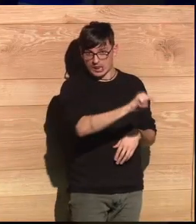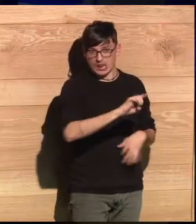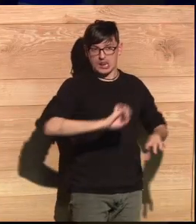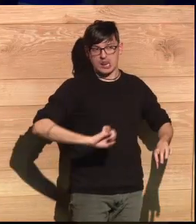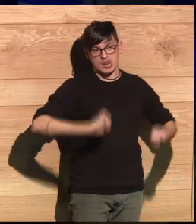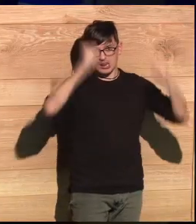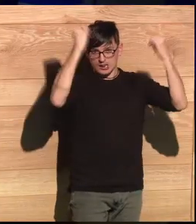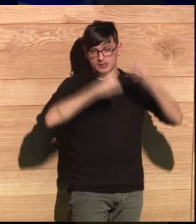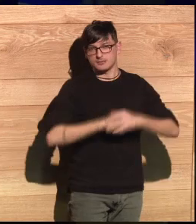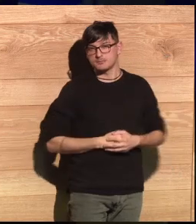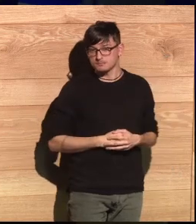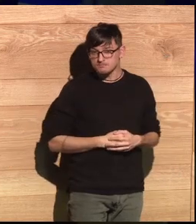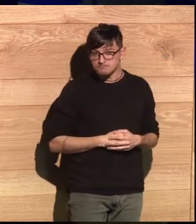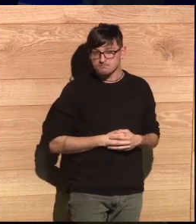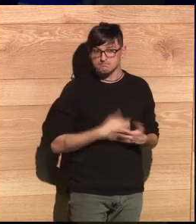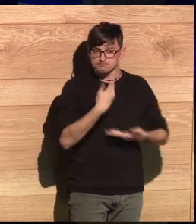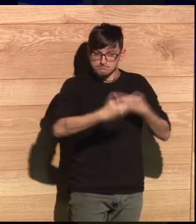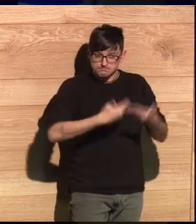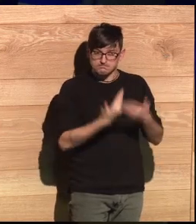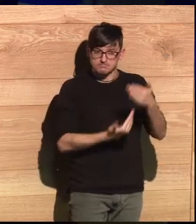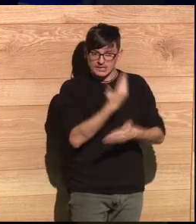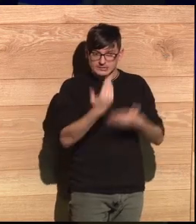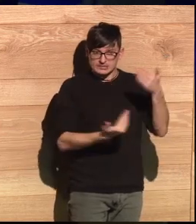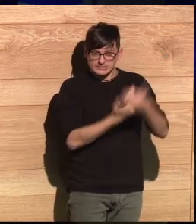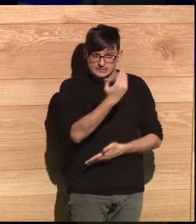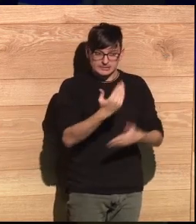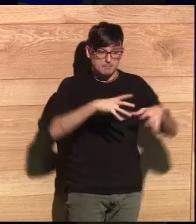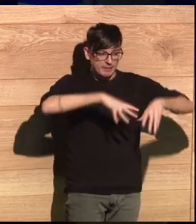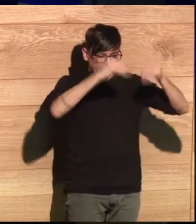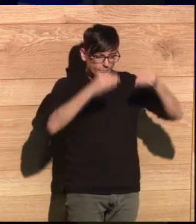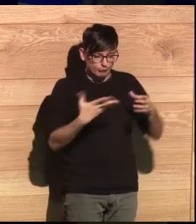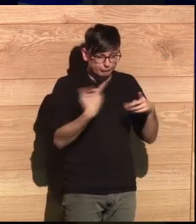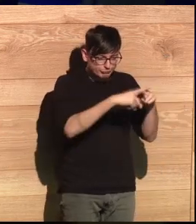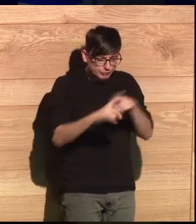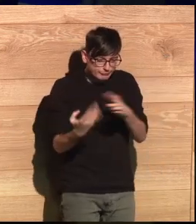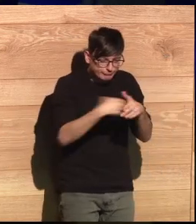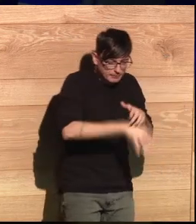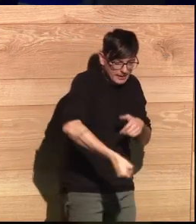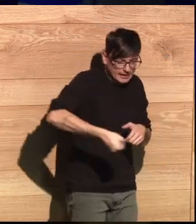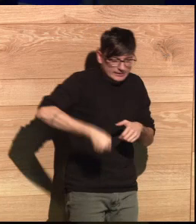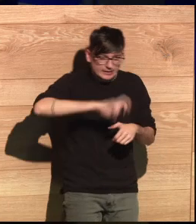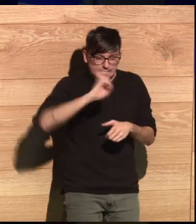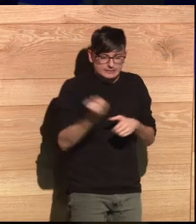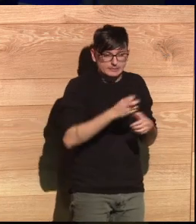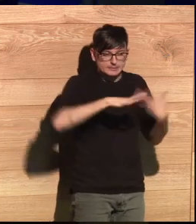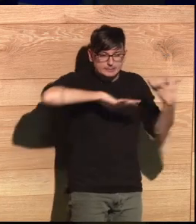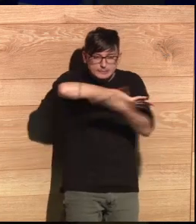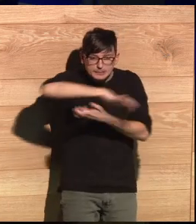salvo». Los días siguientes el palacio se llenó de maletas, sacos, bultos y mucho